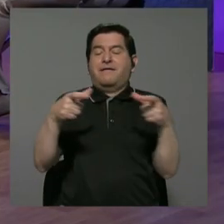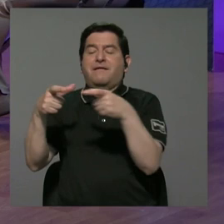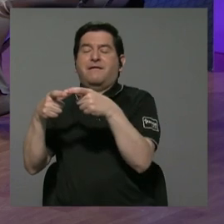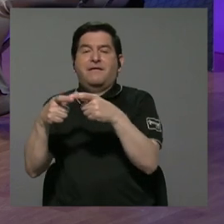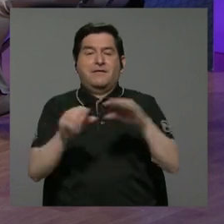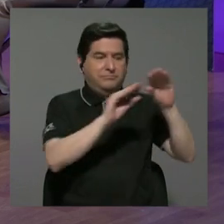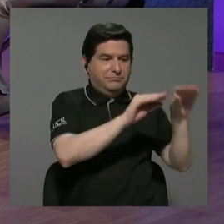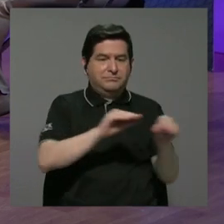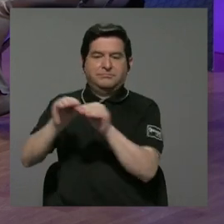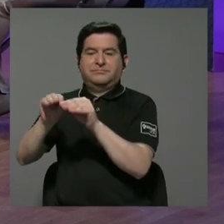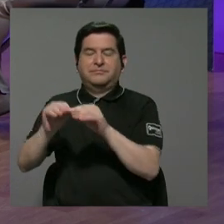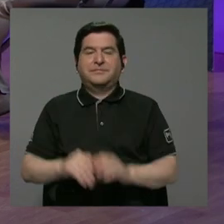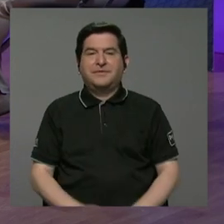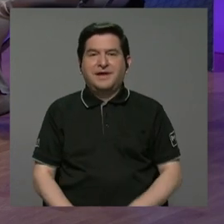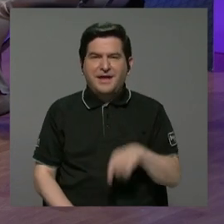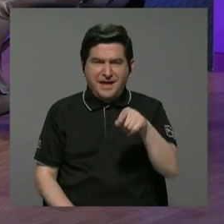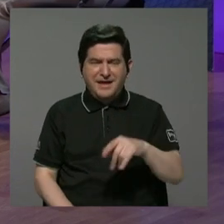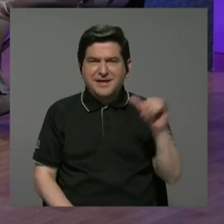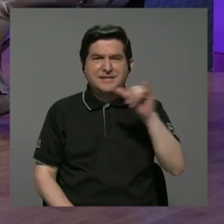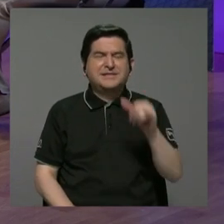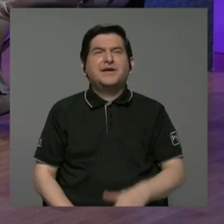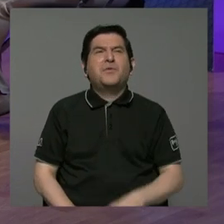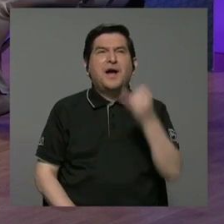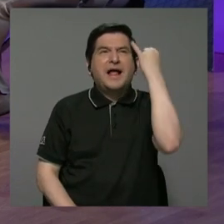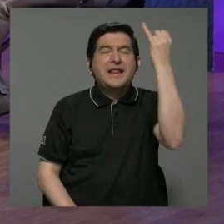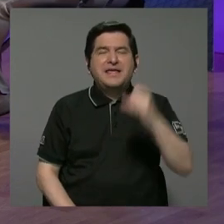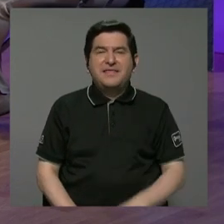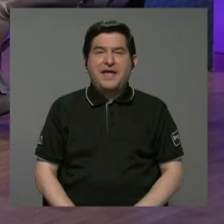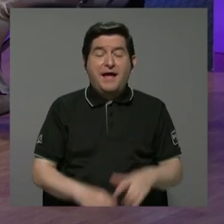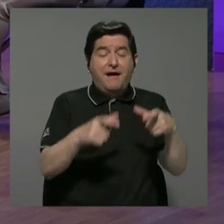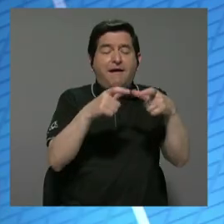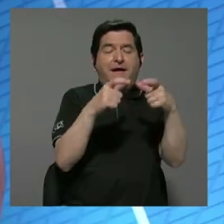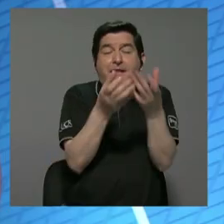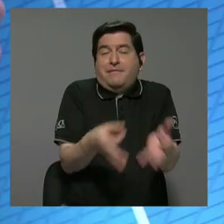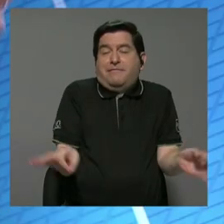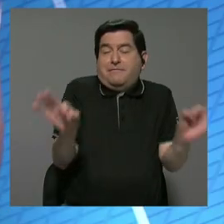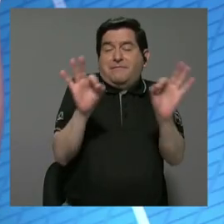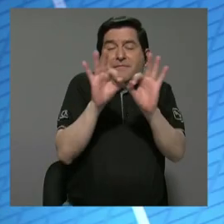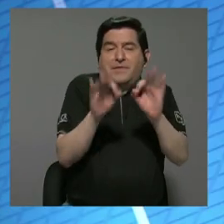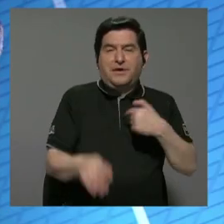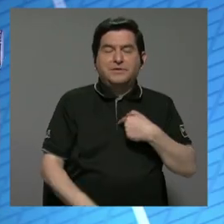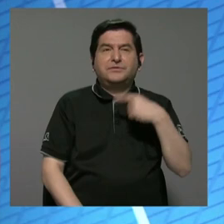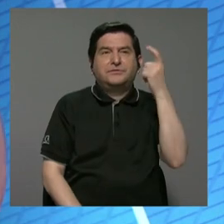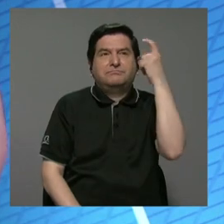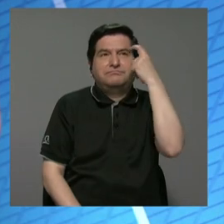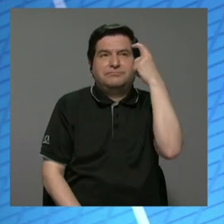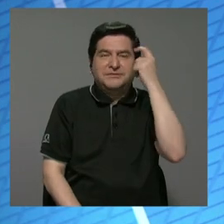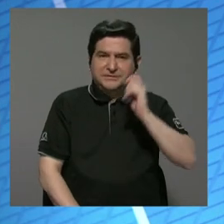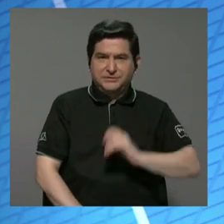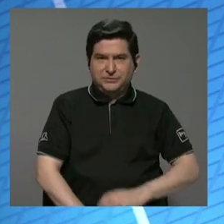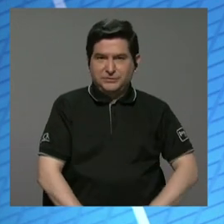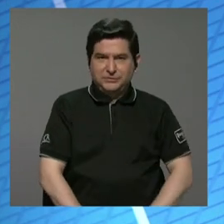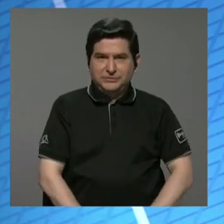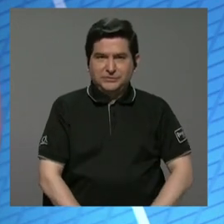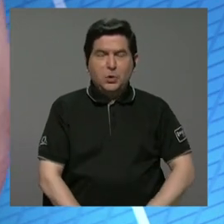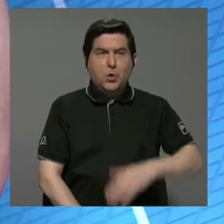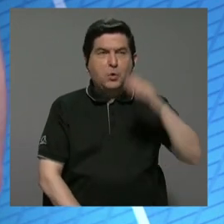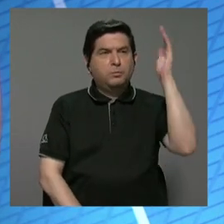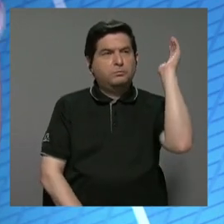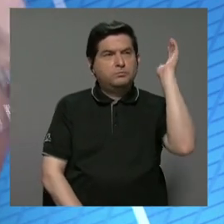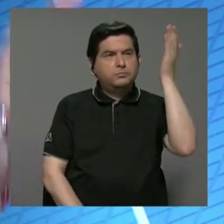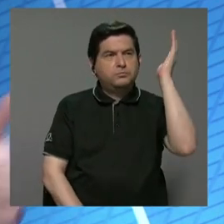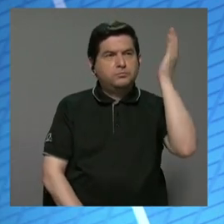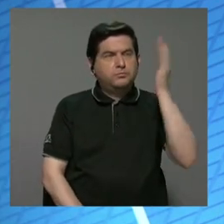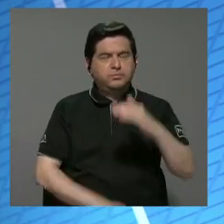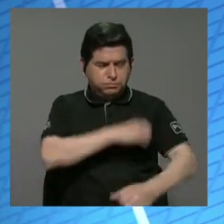vamos a ver, y en esta misma retórica de los ticos con corona, yo un poco me voy a este discurso de